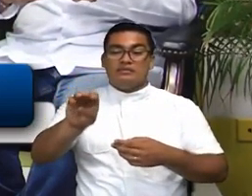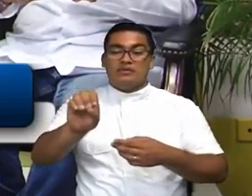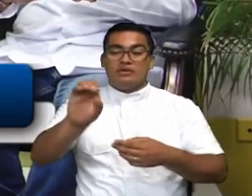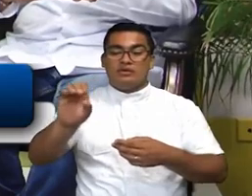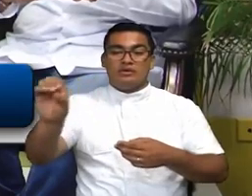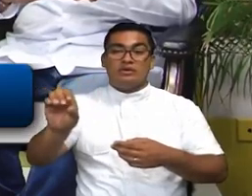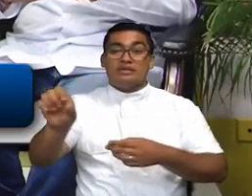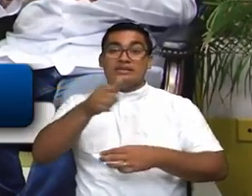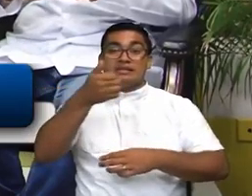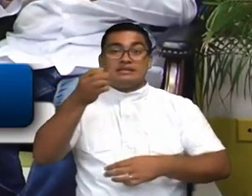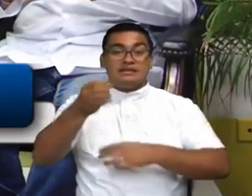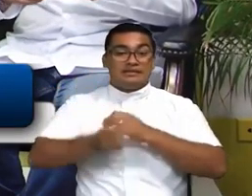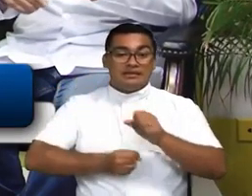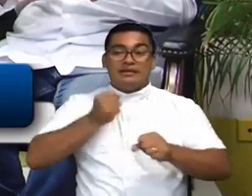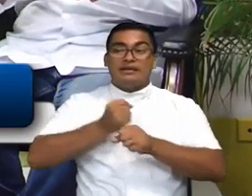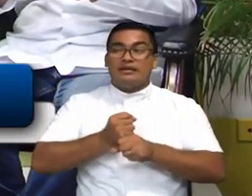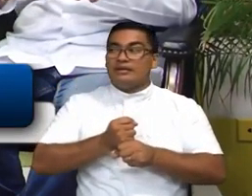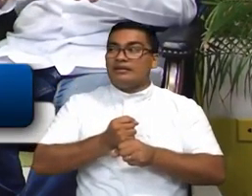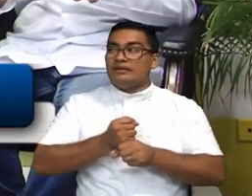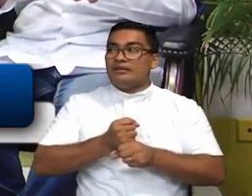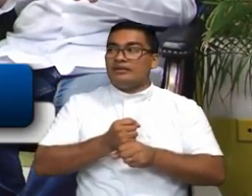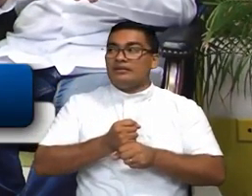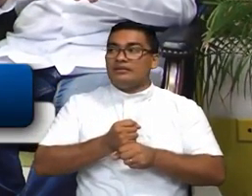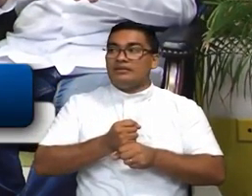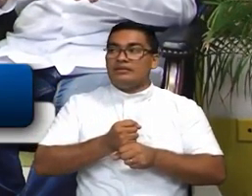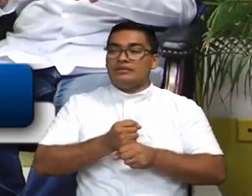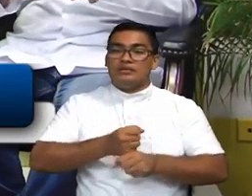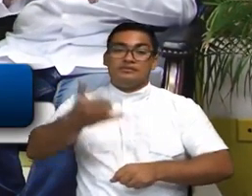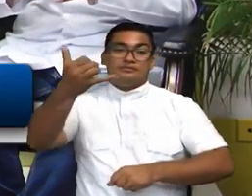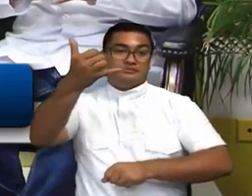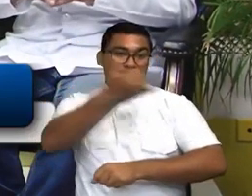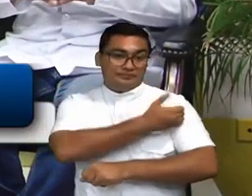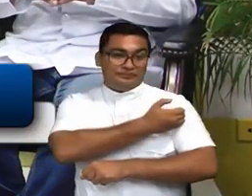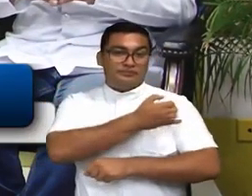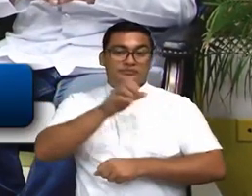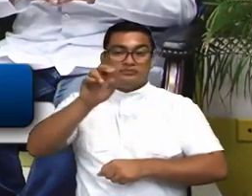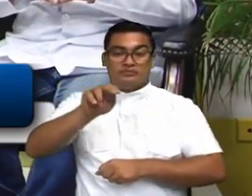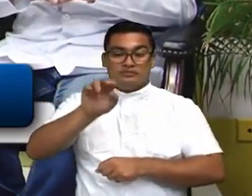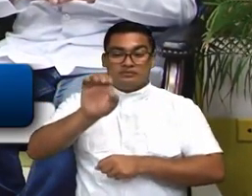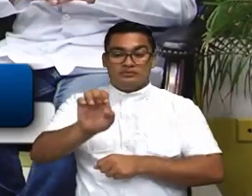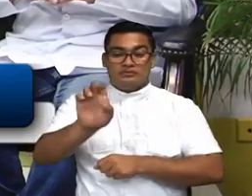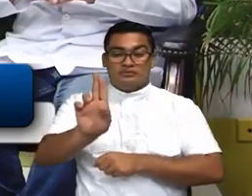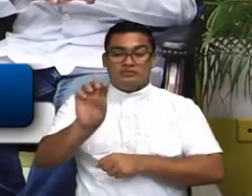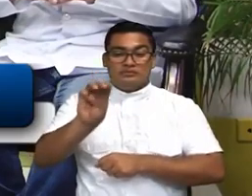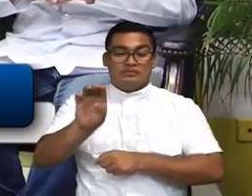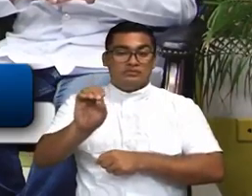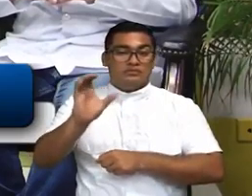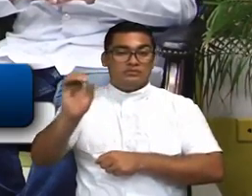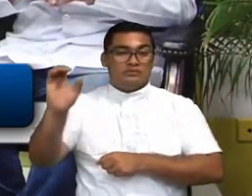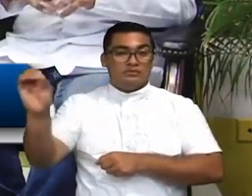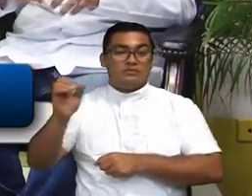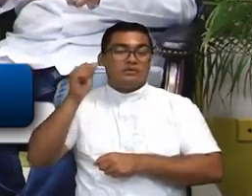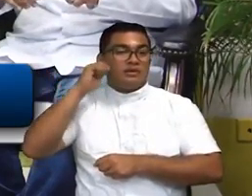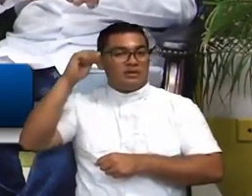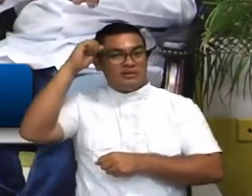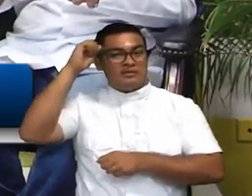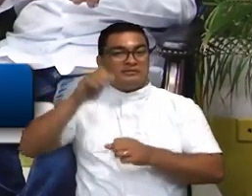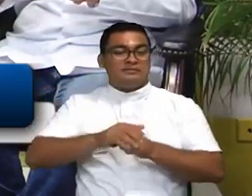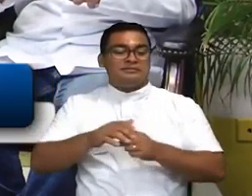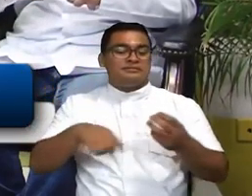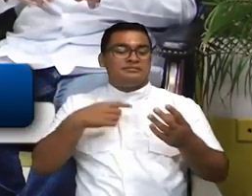de 60 años se le aplica lo que es la neumococo para adultos, ¿ya? Lo que es la influenza ahorita tenemos